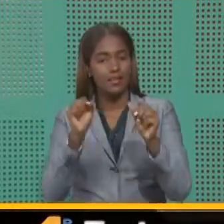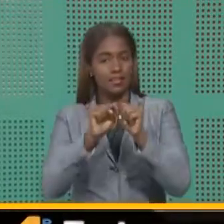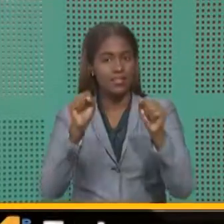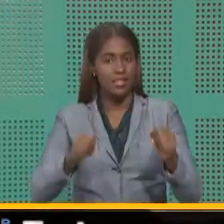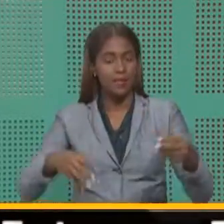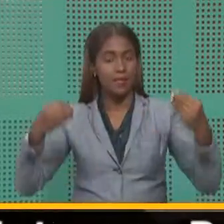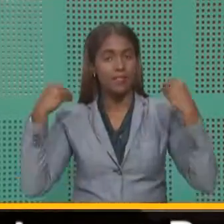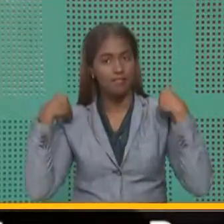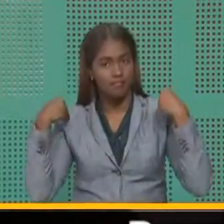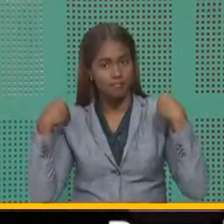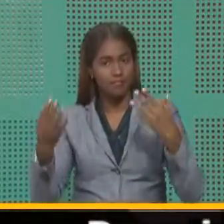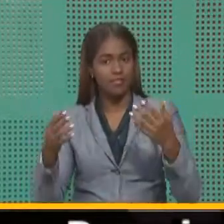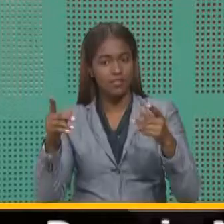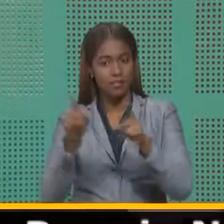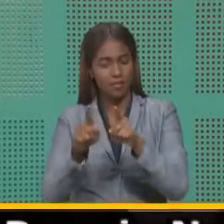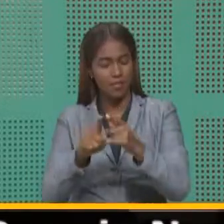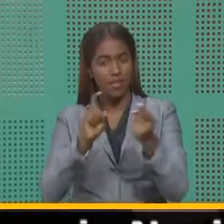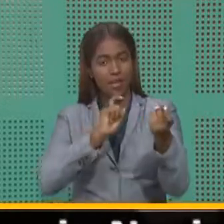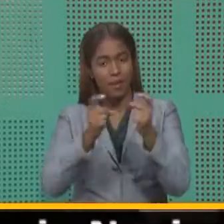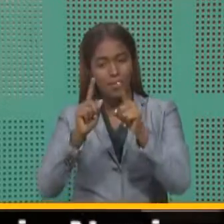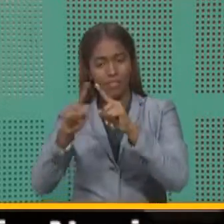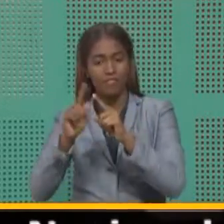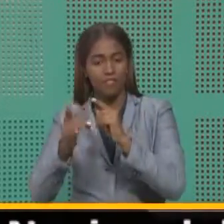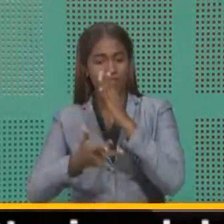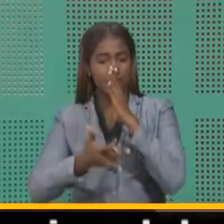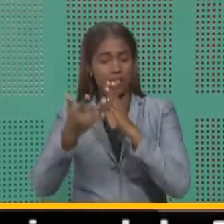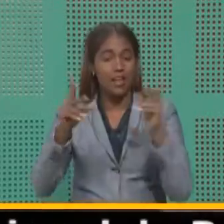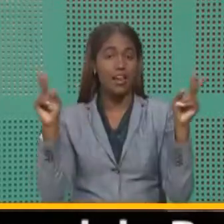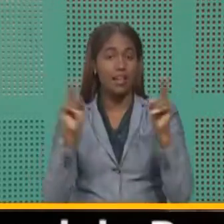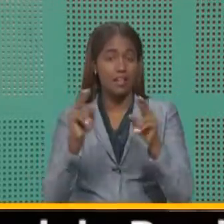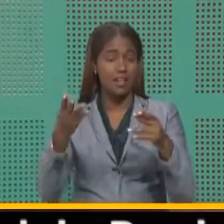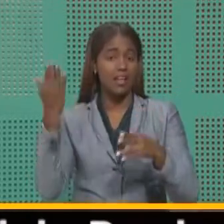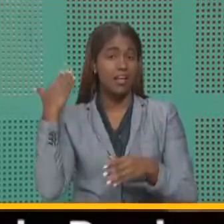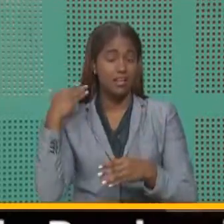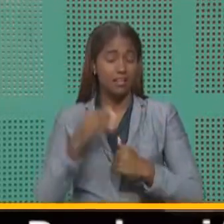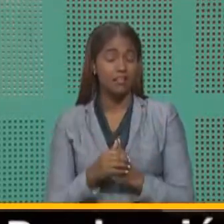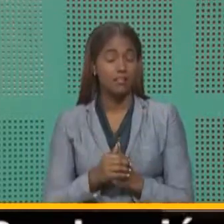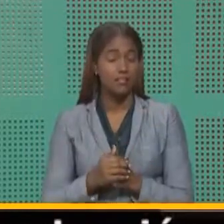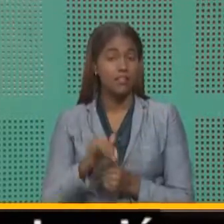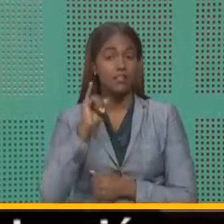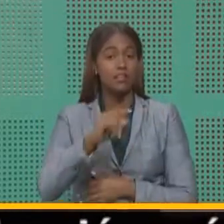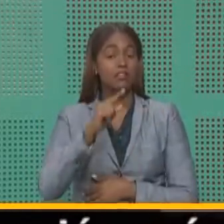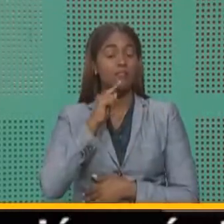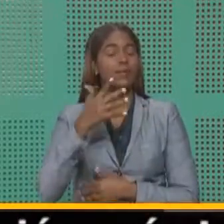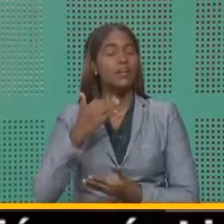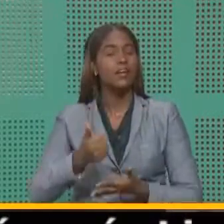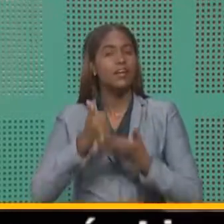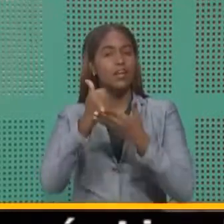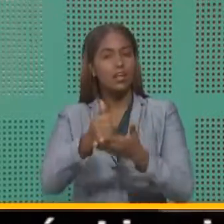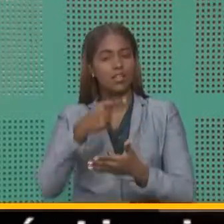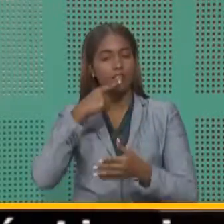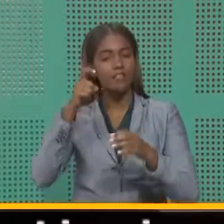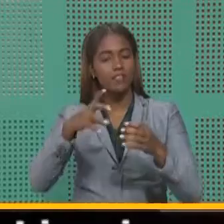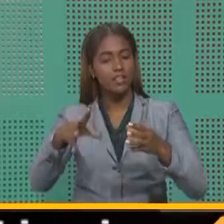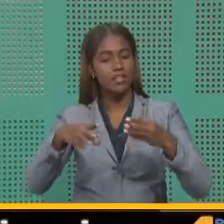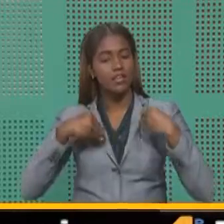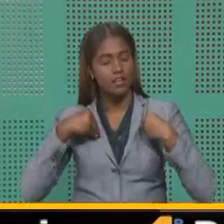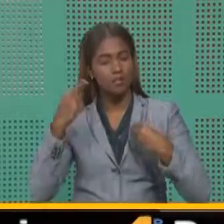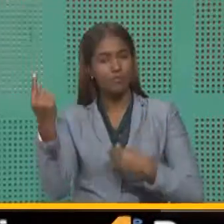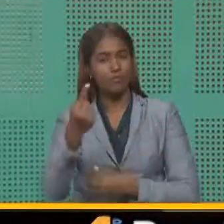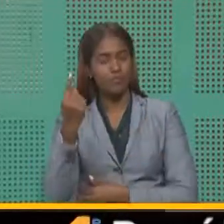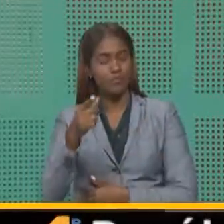salud han cambiado las tecnologías disponibles y eso obliga a atrás a sentarse a